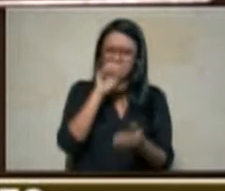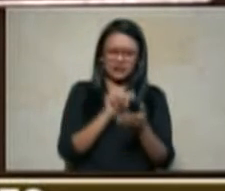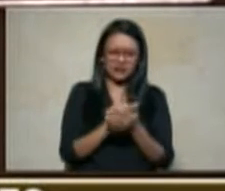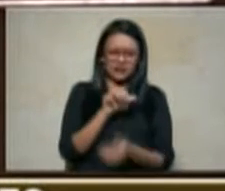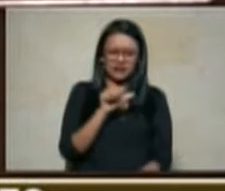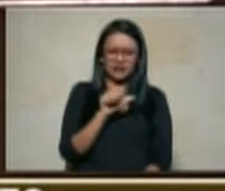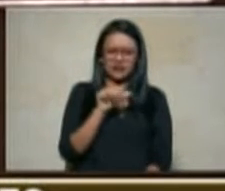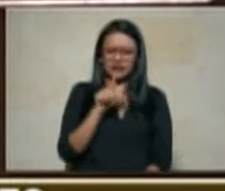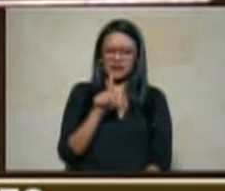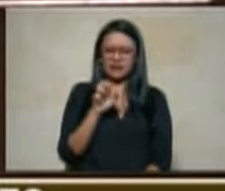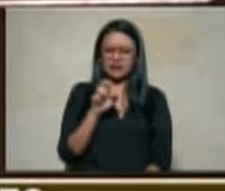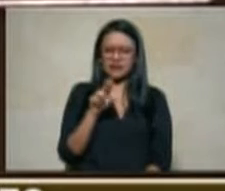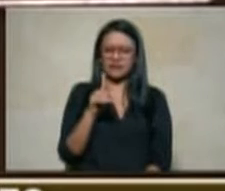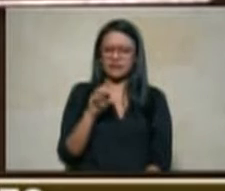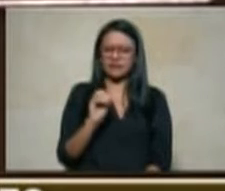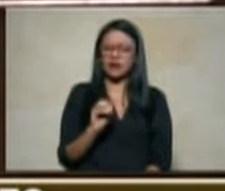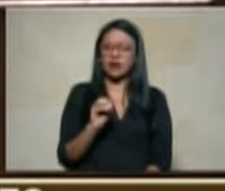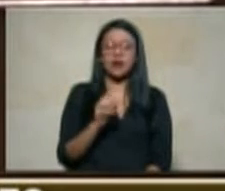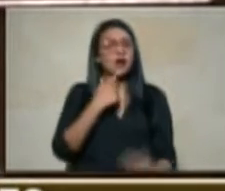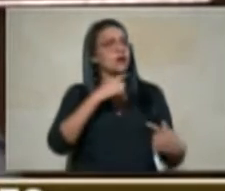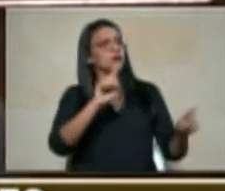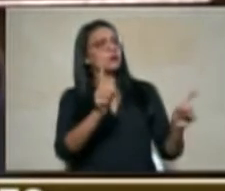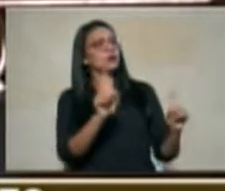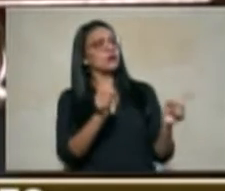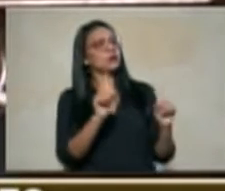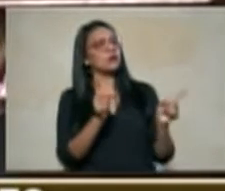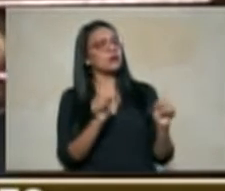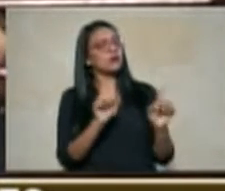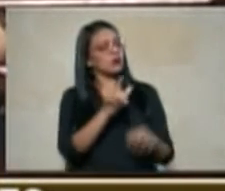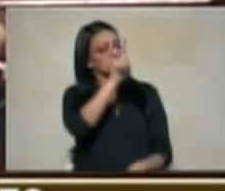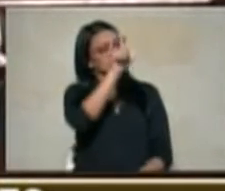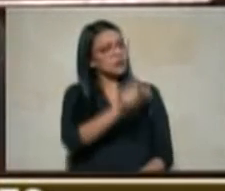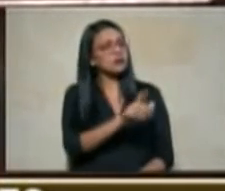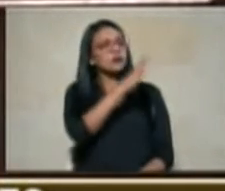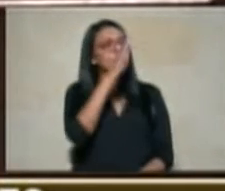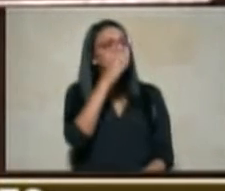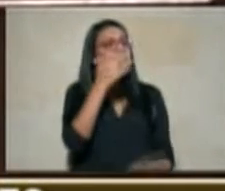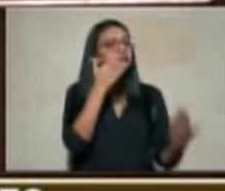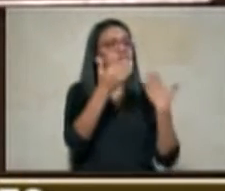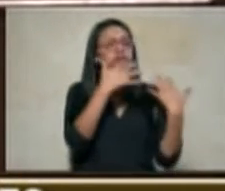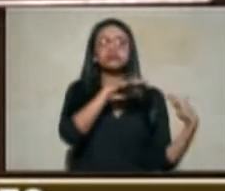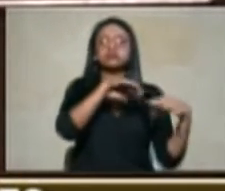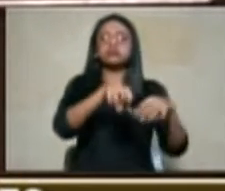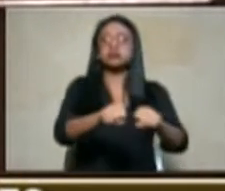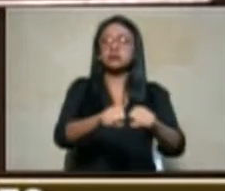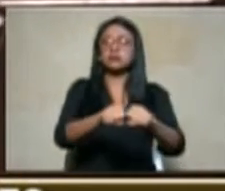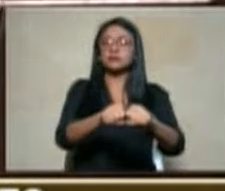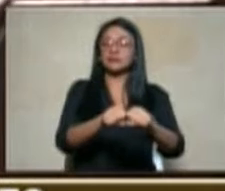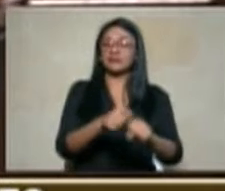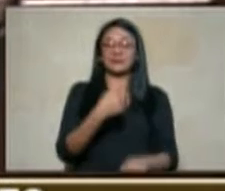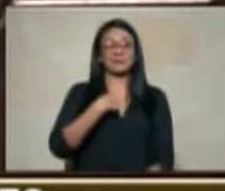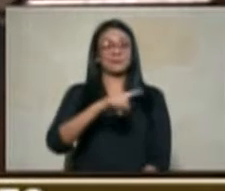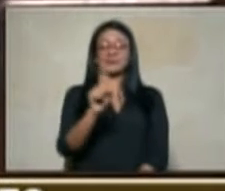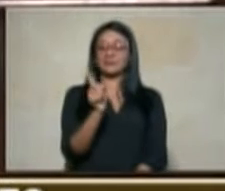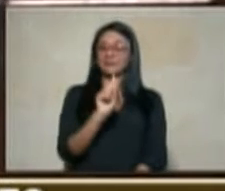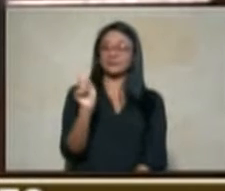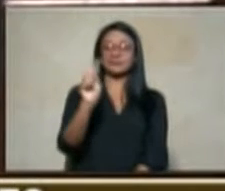Fuente Recio. Ah, no, aquí dicen que unos campesinos invadieron y tomaron posesión. No, señor.